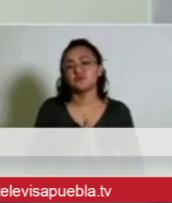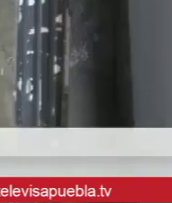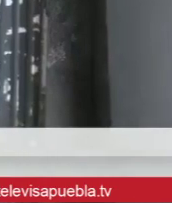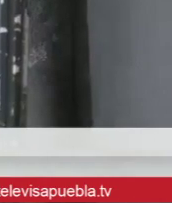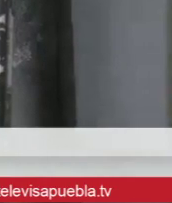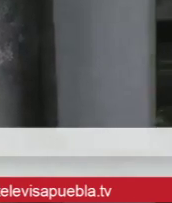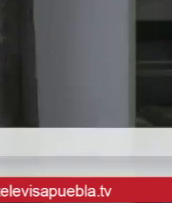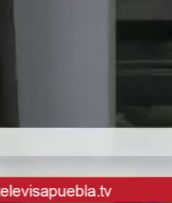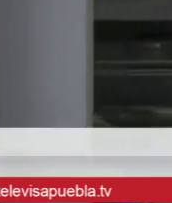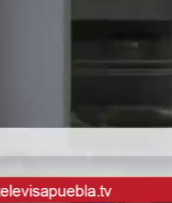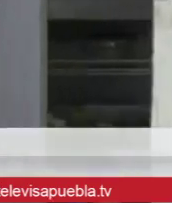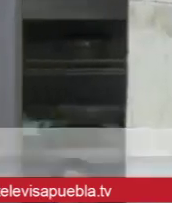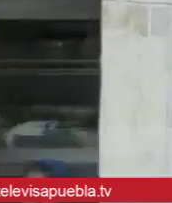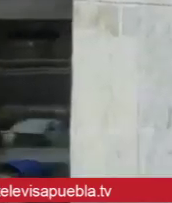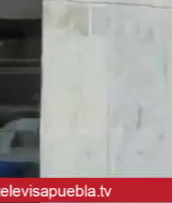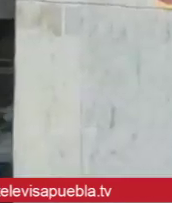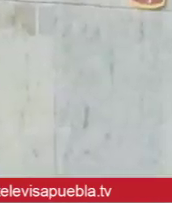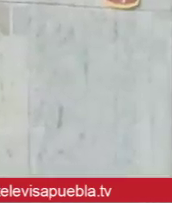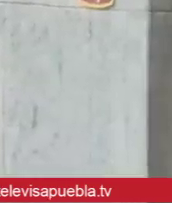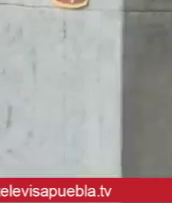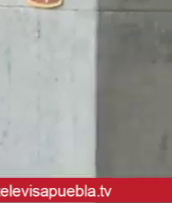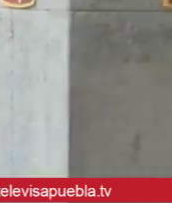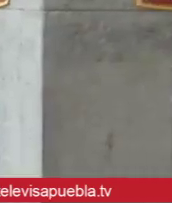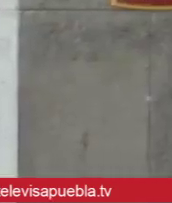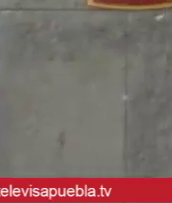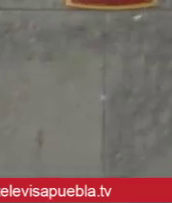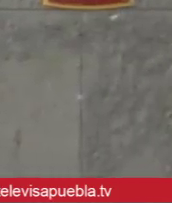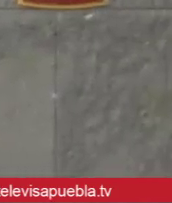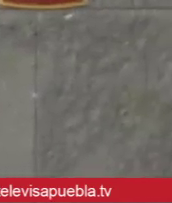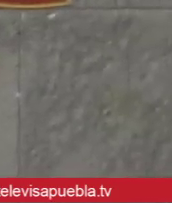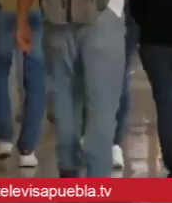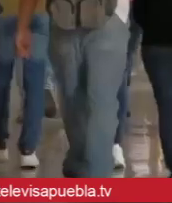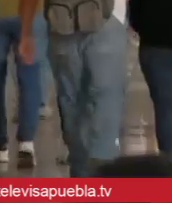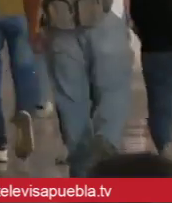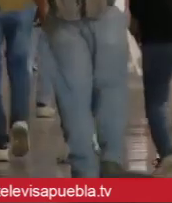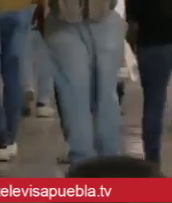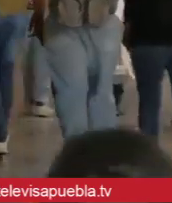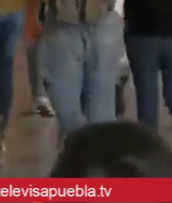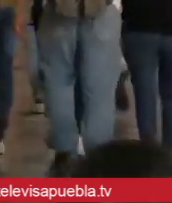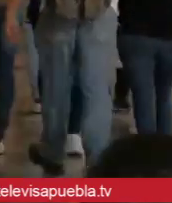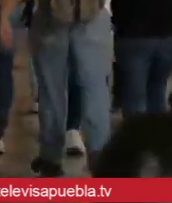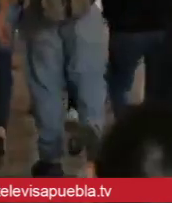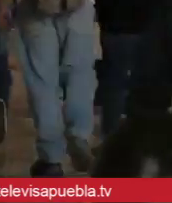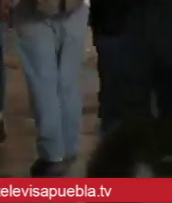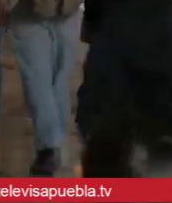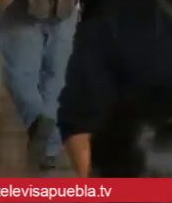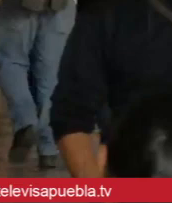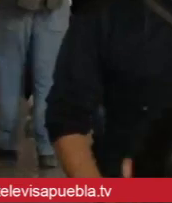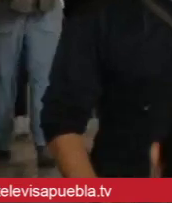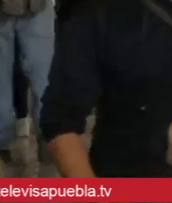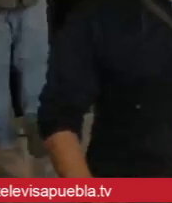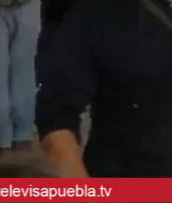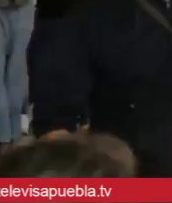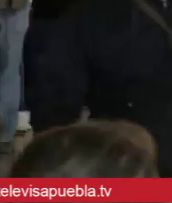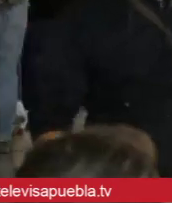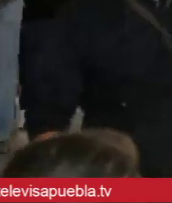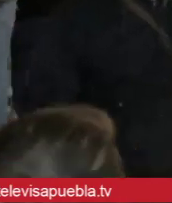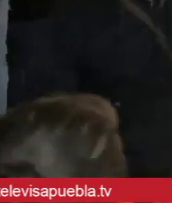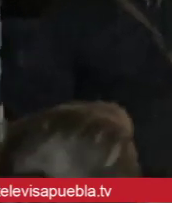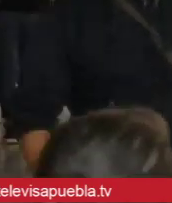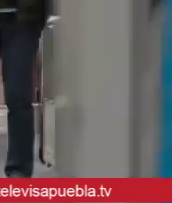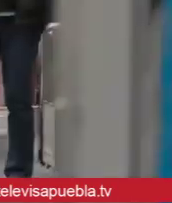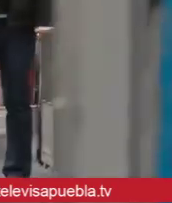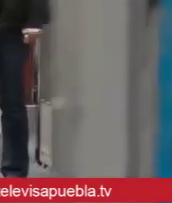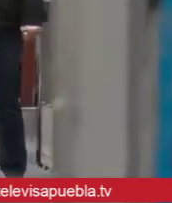salvavidas recordó que en esta temporada las enfermedades respiratorias se incrementan y que no todo resfriado es kobe pero